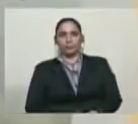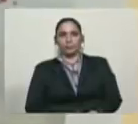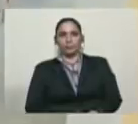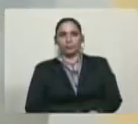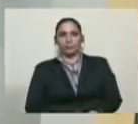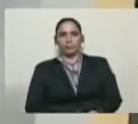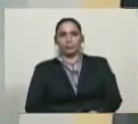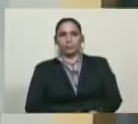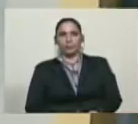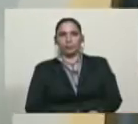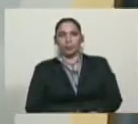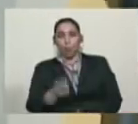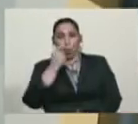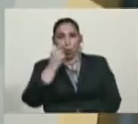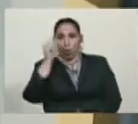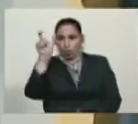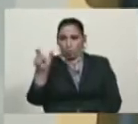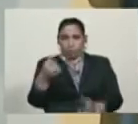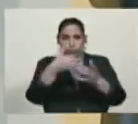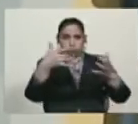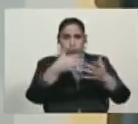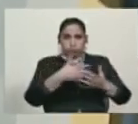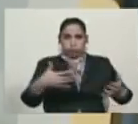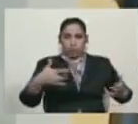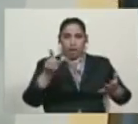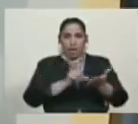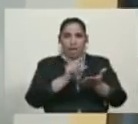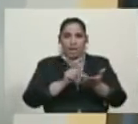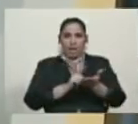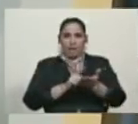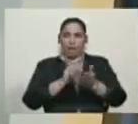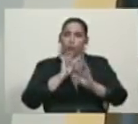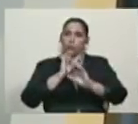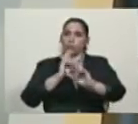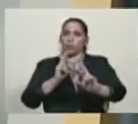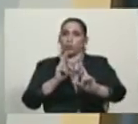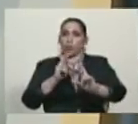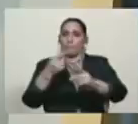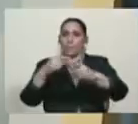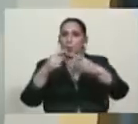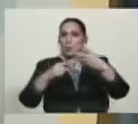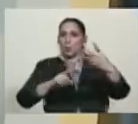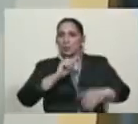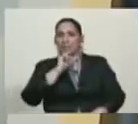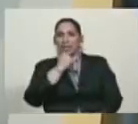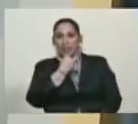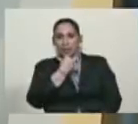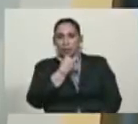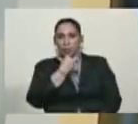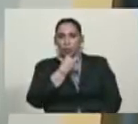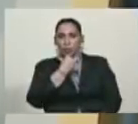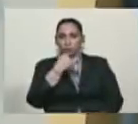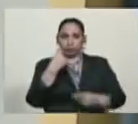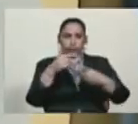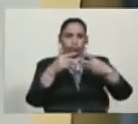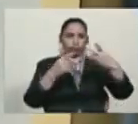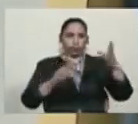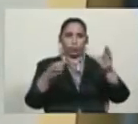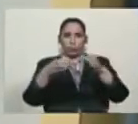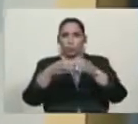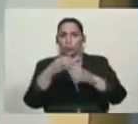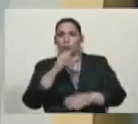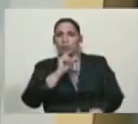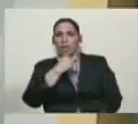este hombre escrito este libro revelando un conjunto de secretos atención venezuela revelando un conjunto de secretos